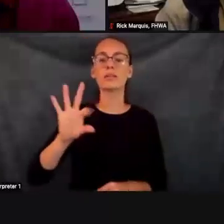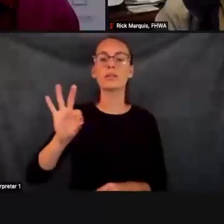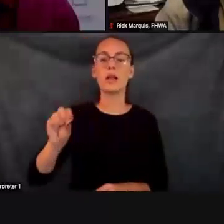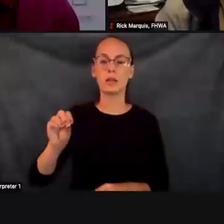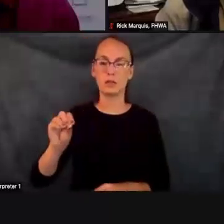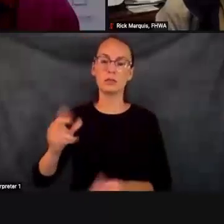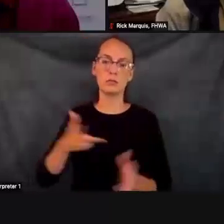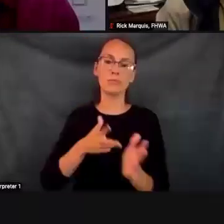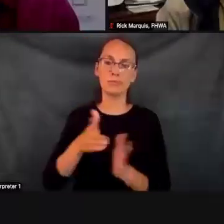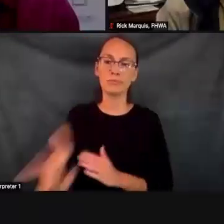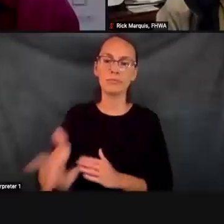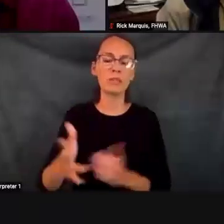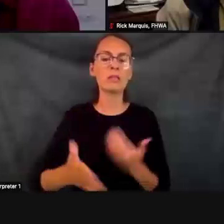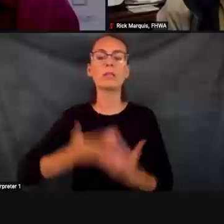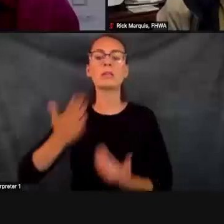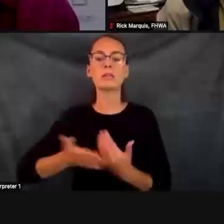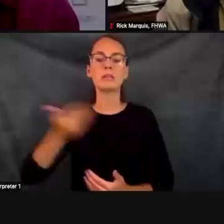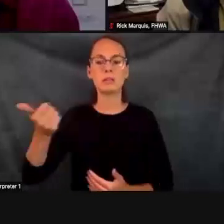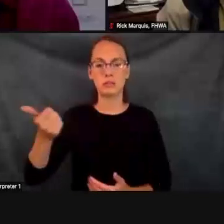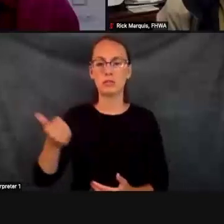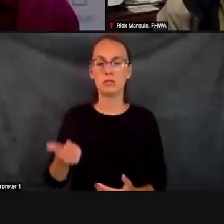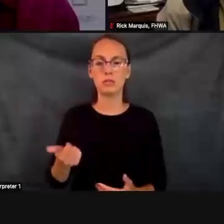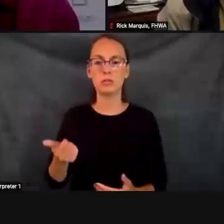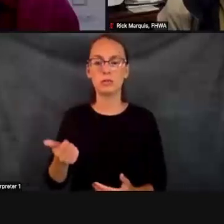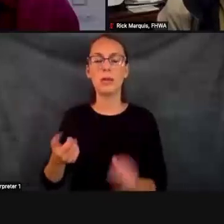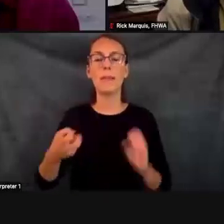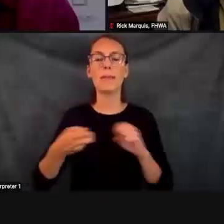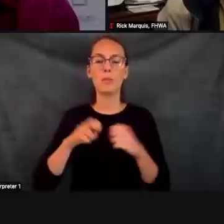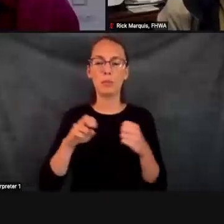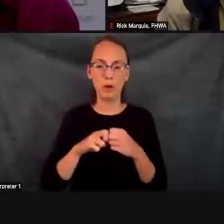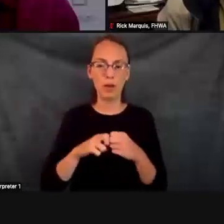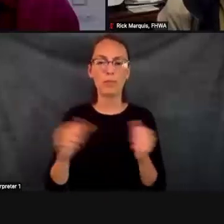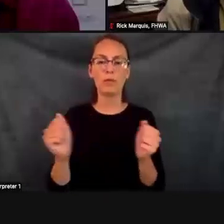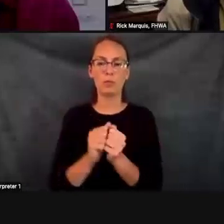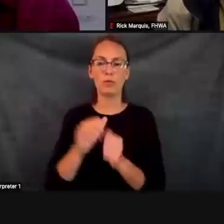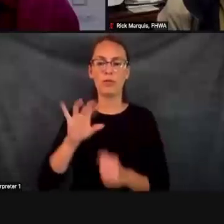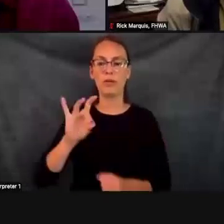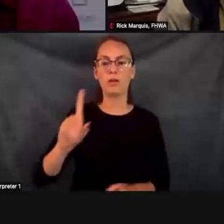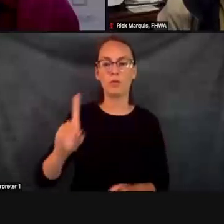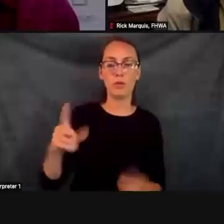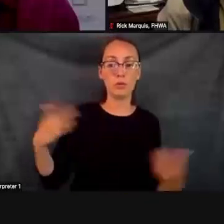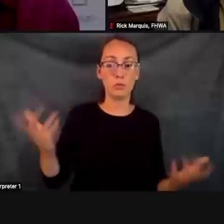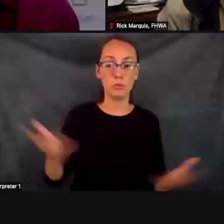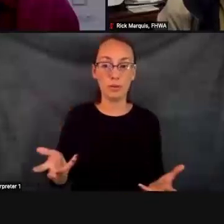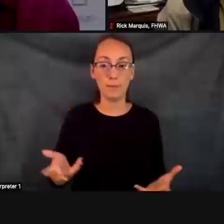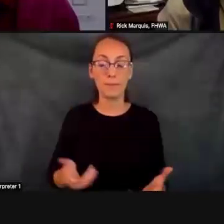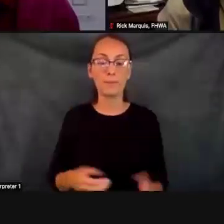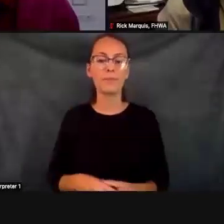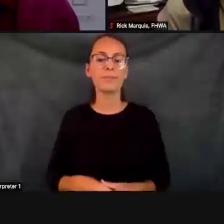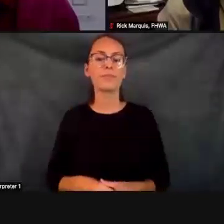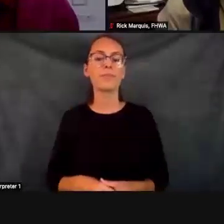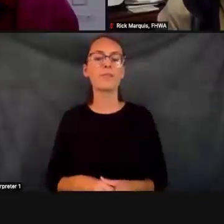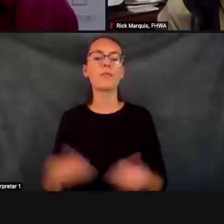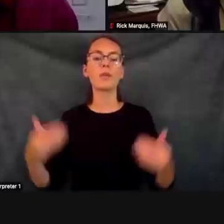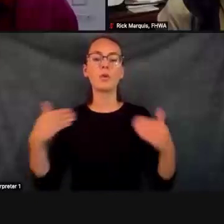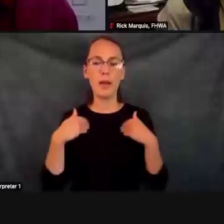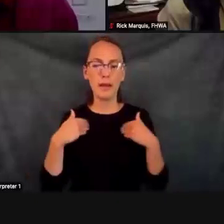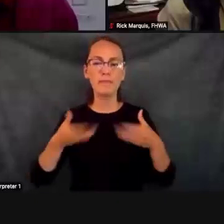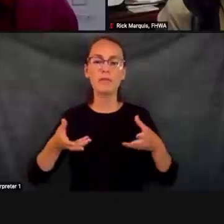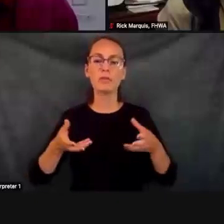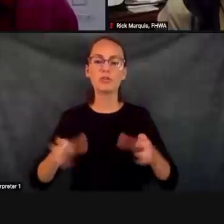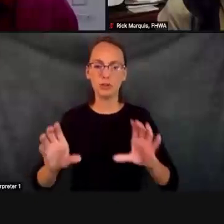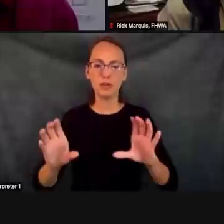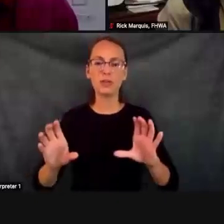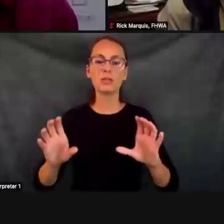a tomar el 690 para entrar directamente en el centro. El problema es que ahora